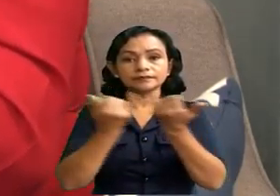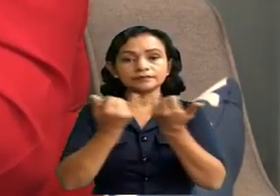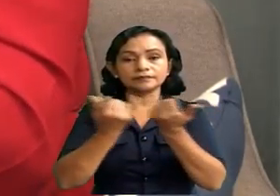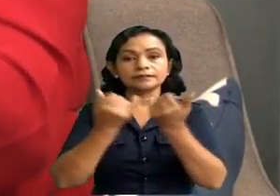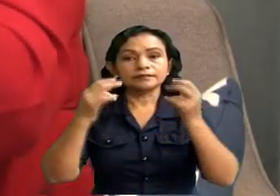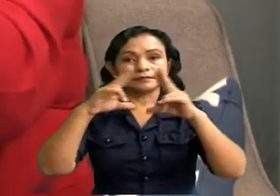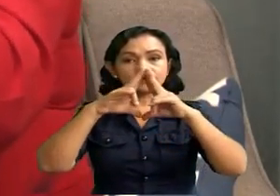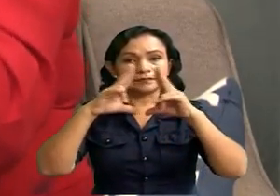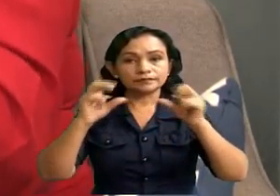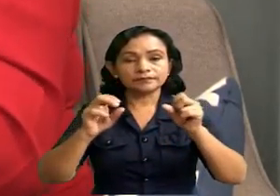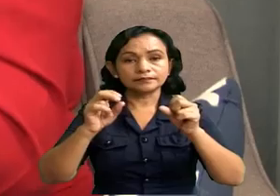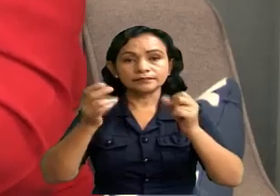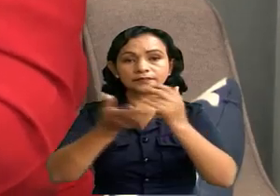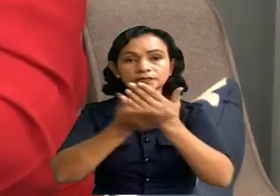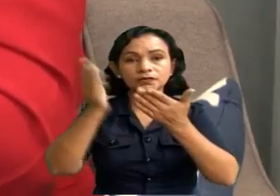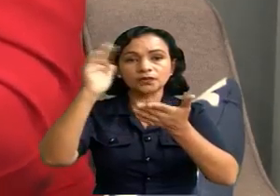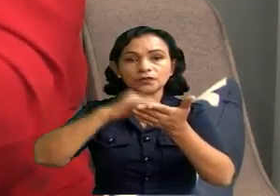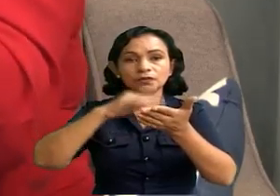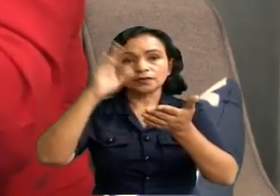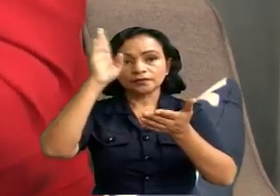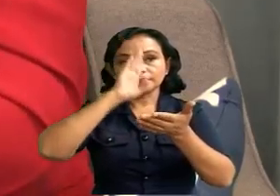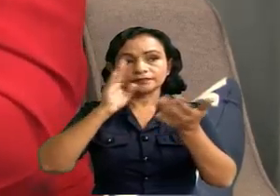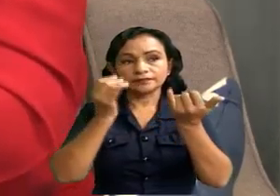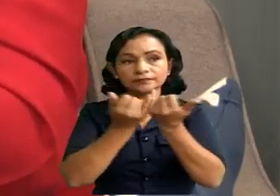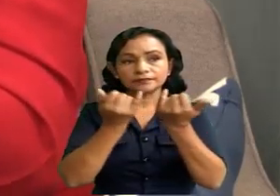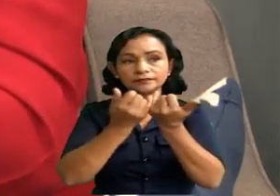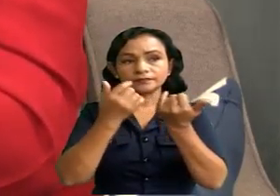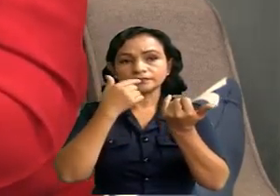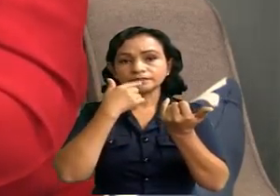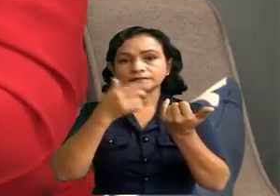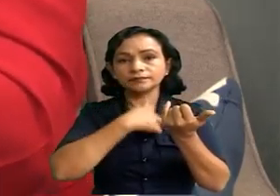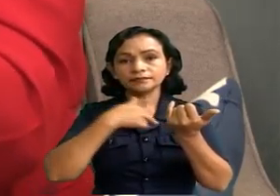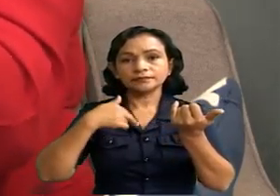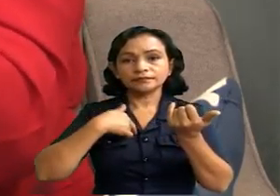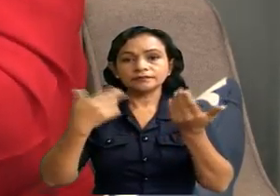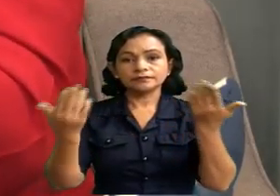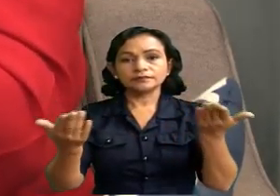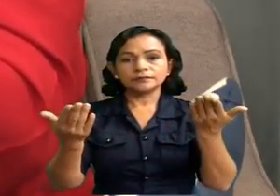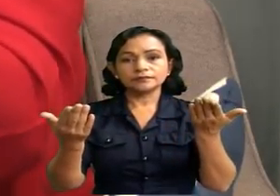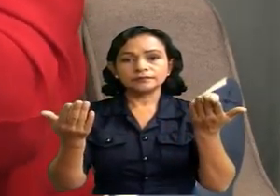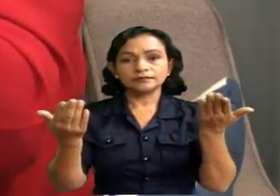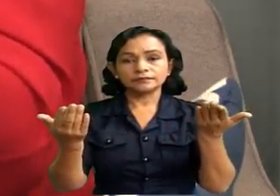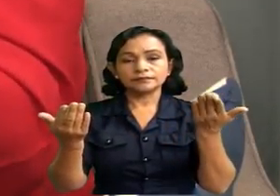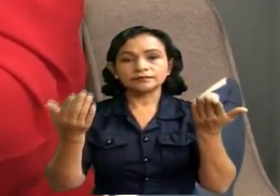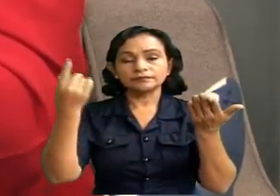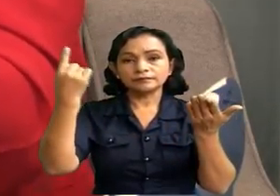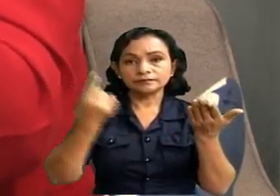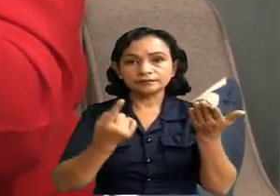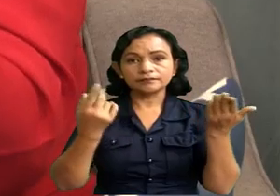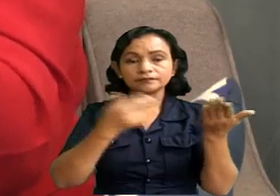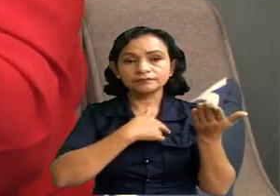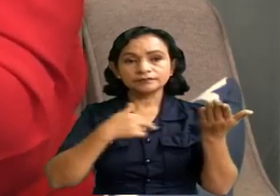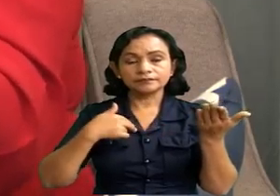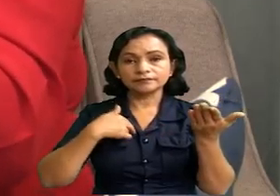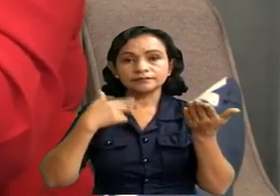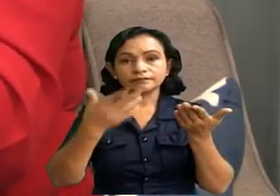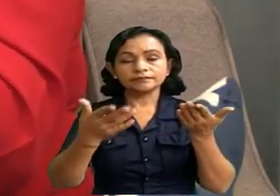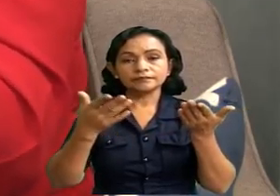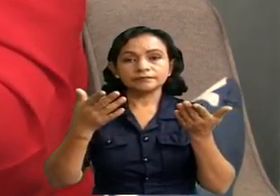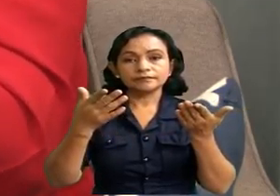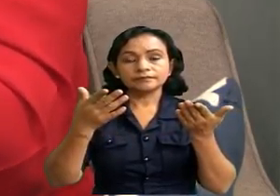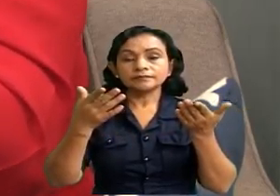nuestro país. Pero eso no va a suceder. Porque lo peor que nos podría pasar es venir y dejar caer la